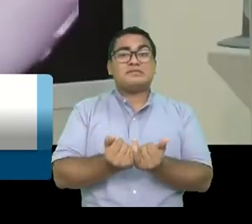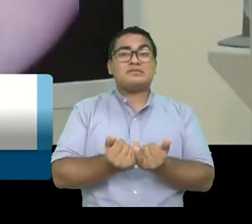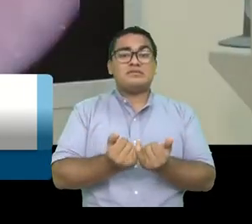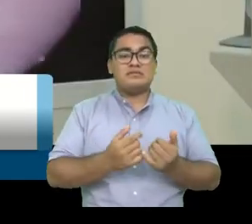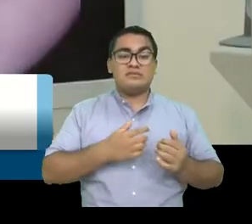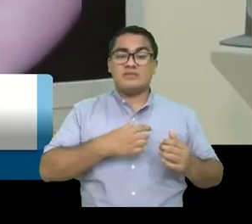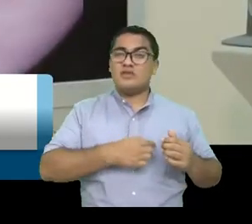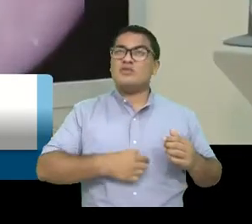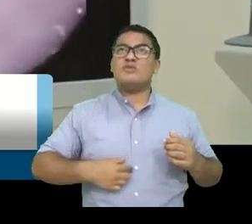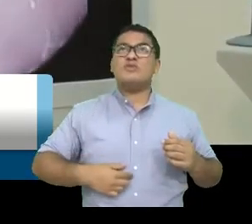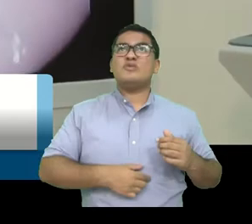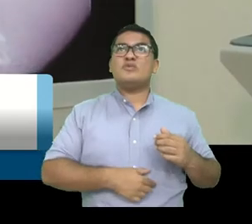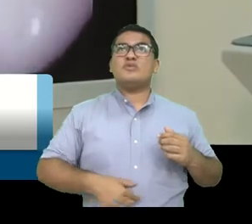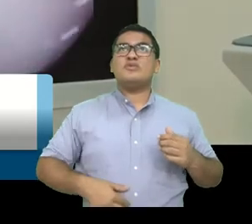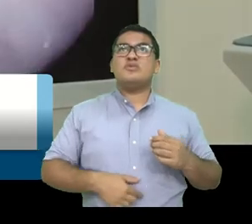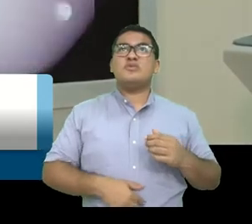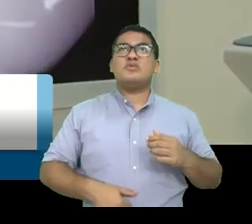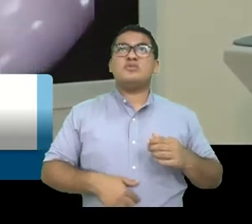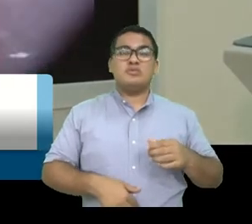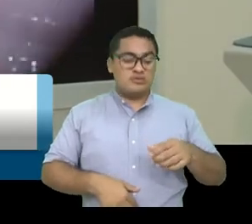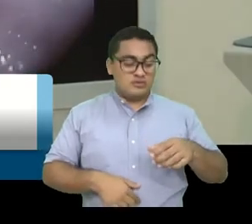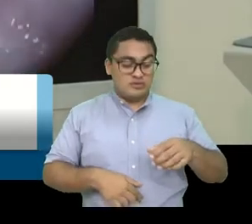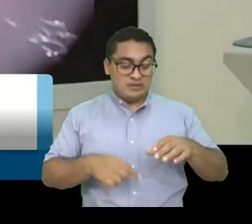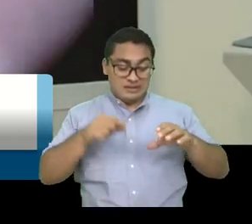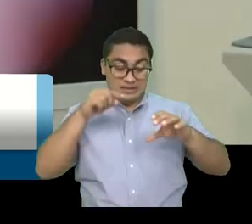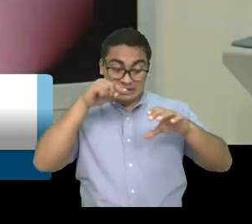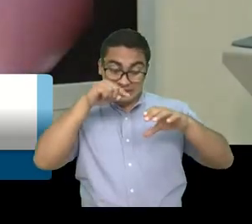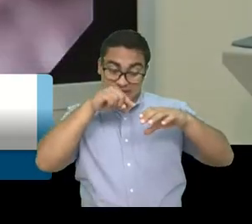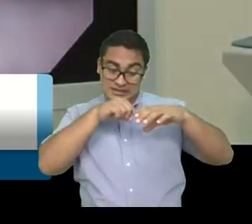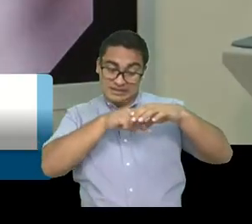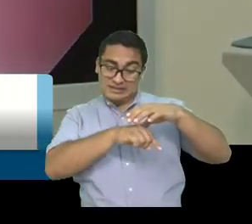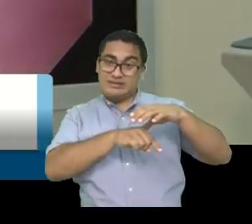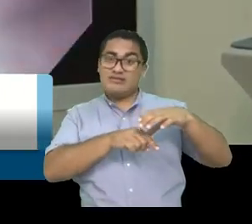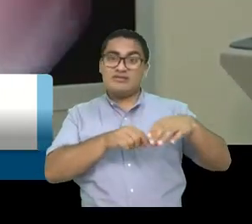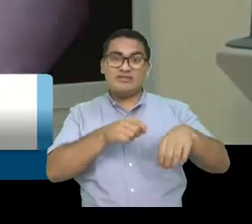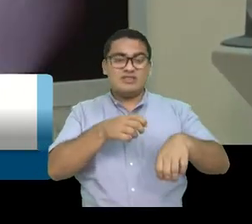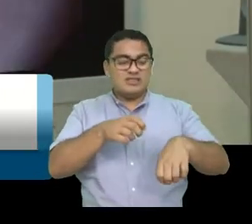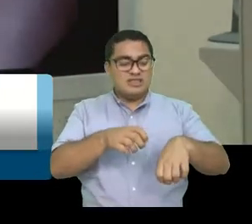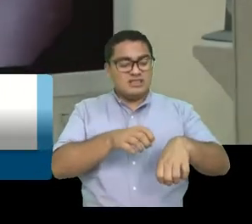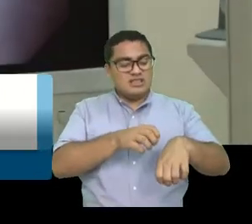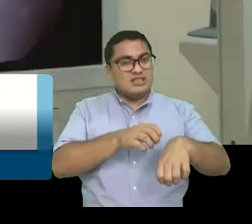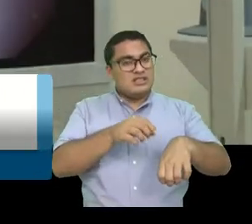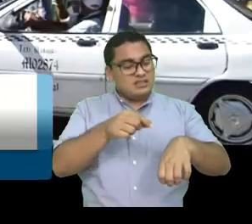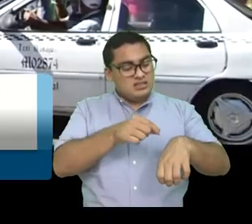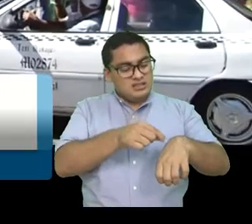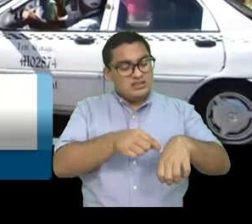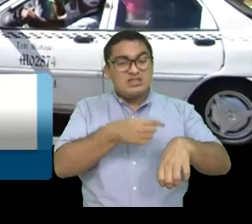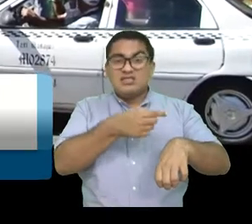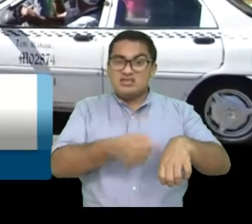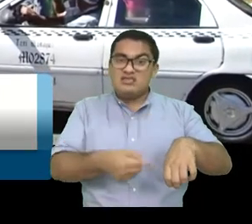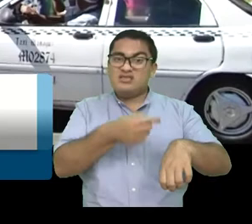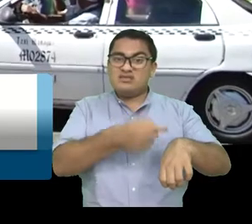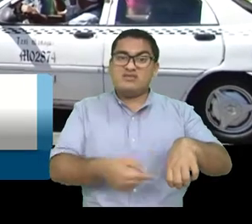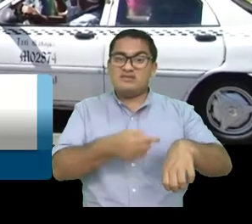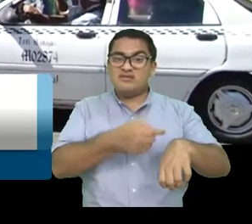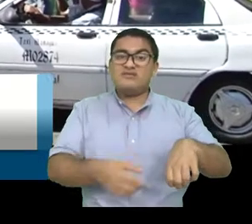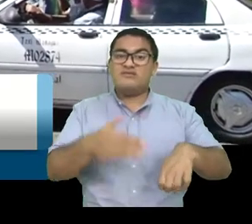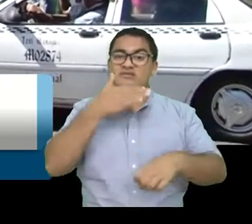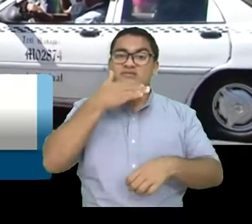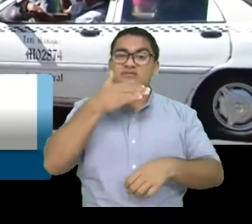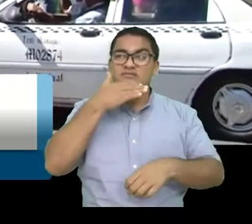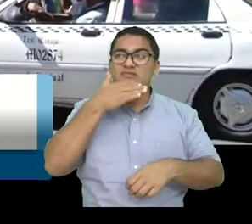mucosa gástrica, cuando ya hay una lesión, una erosión, esta se manifiesta con mucho dolor. Obviamente, cuando comemos